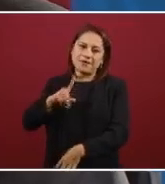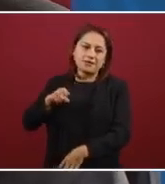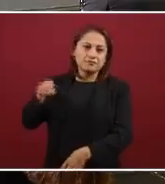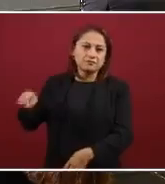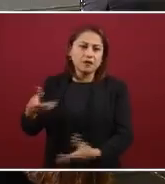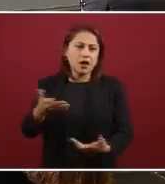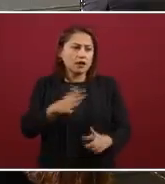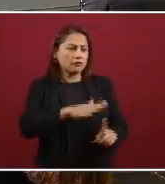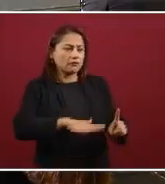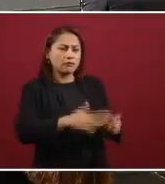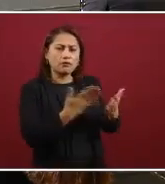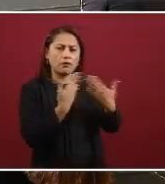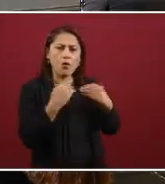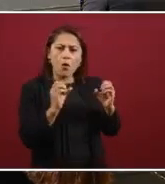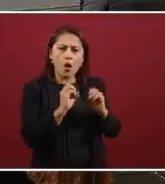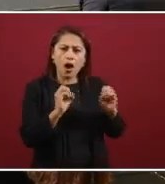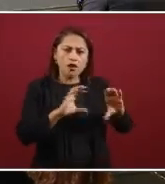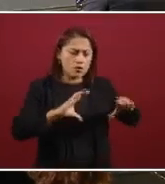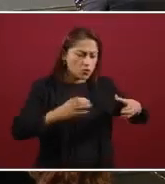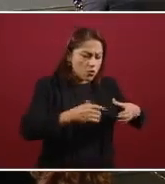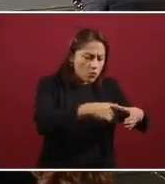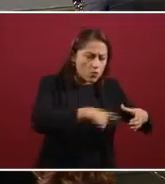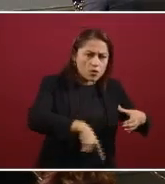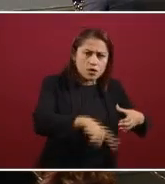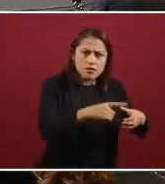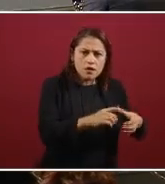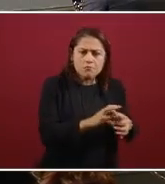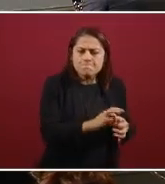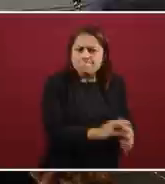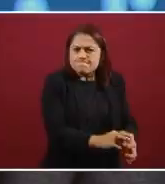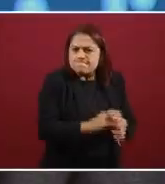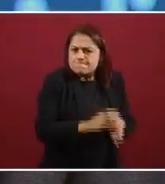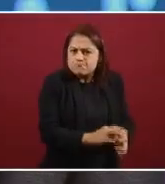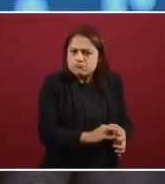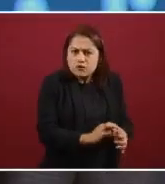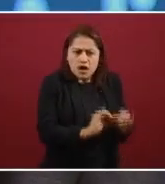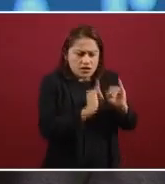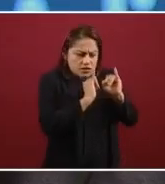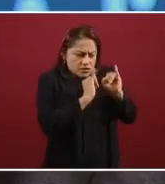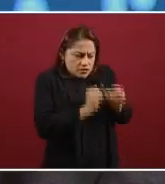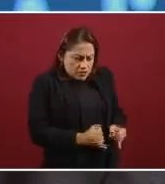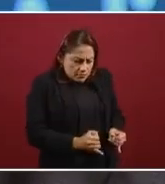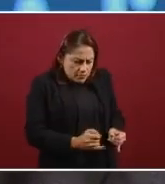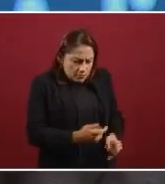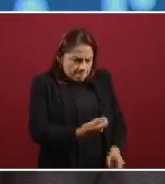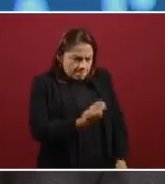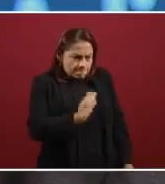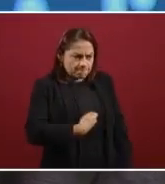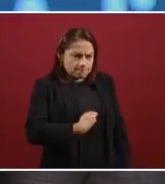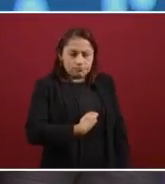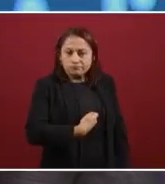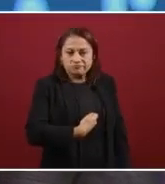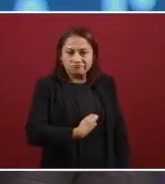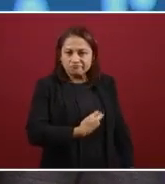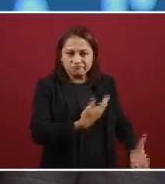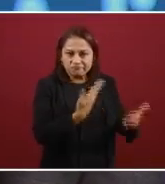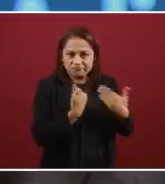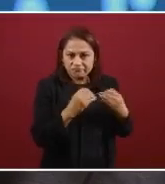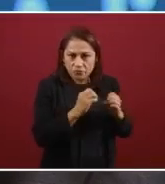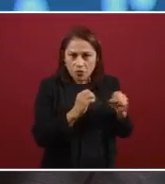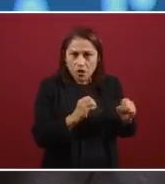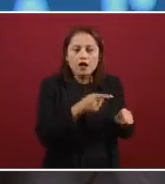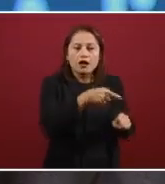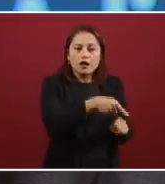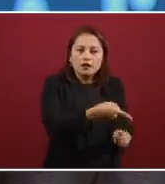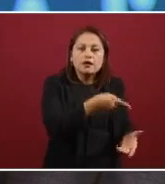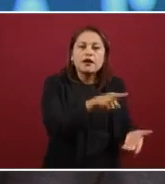incluyente, participativa, en donde el sentido de pertenencia es el que viene de la acción altruista,